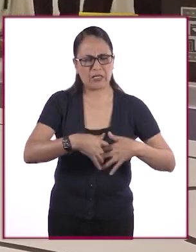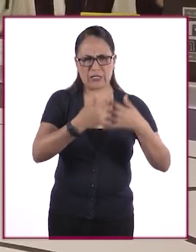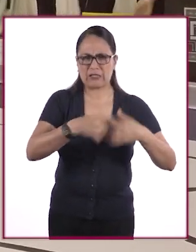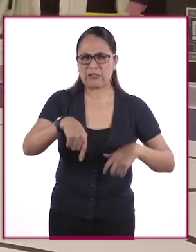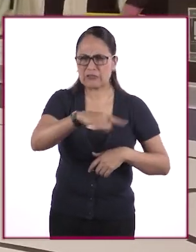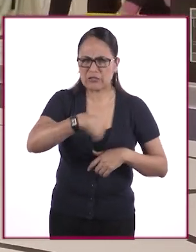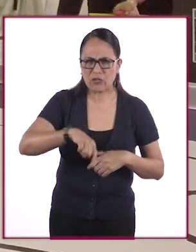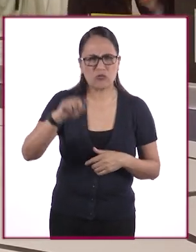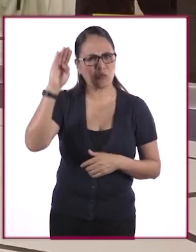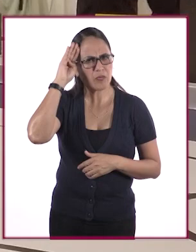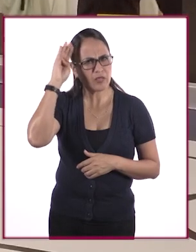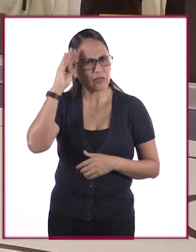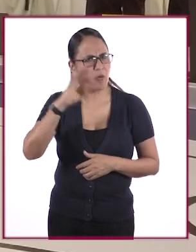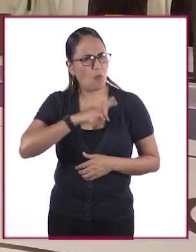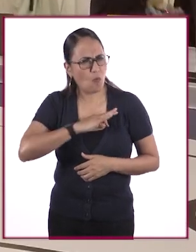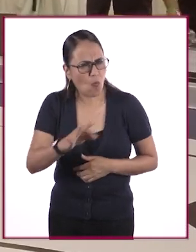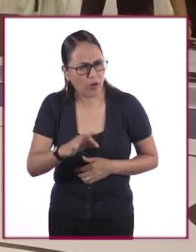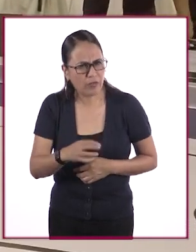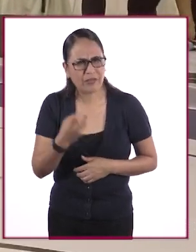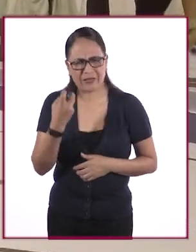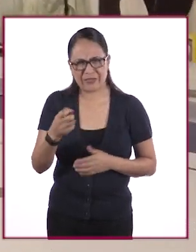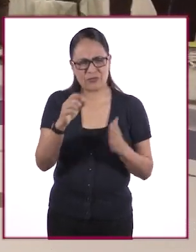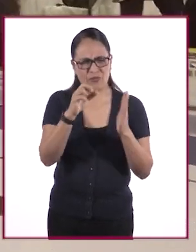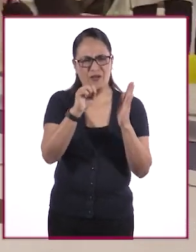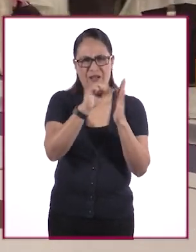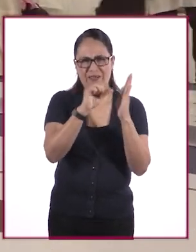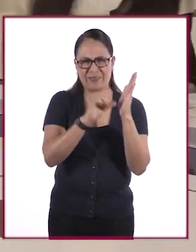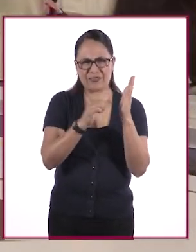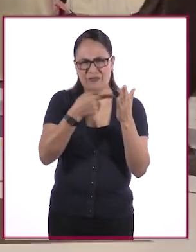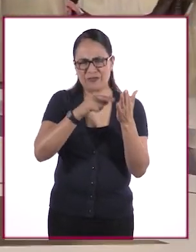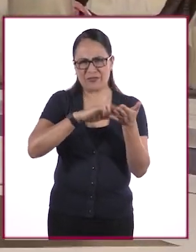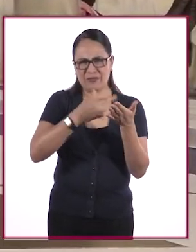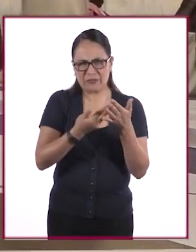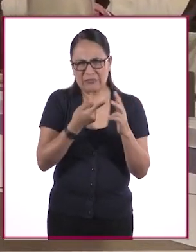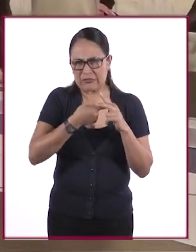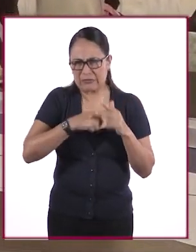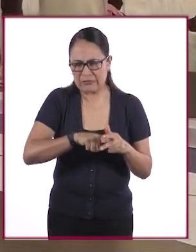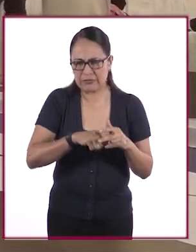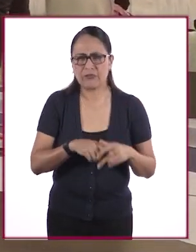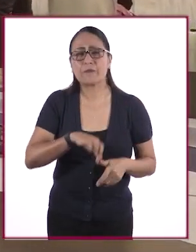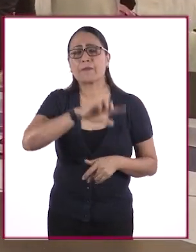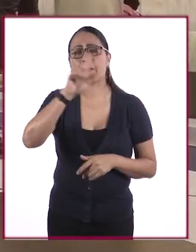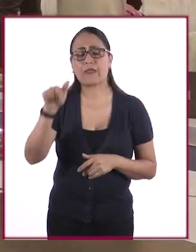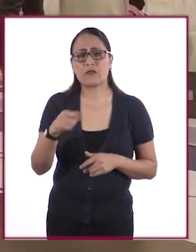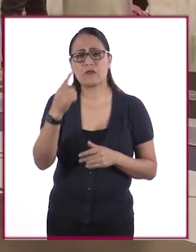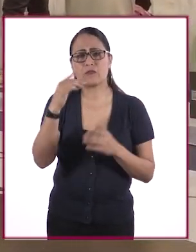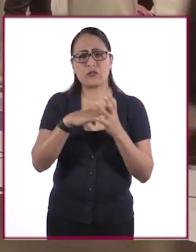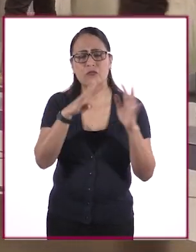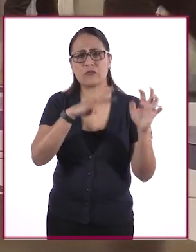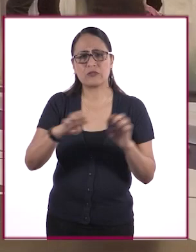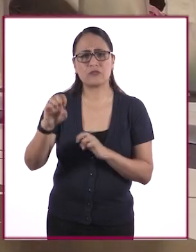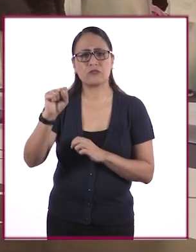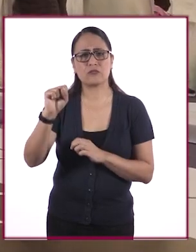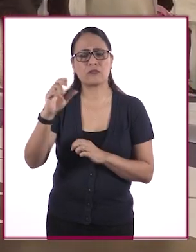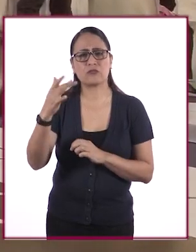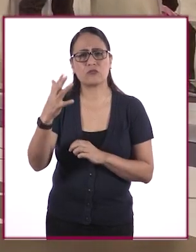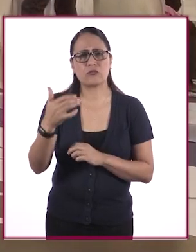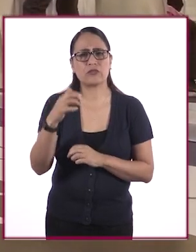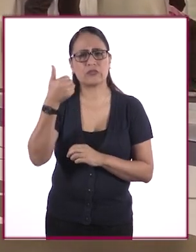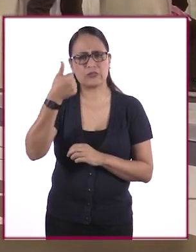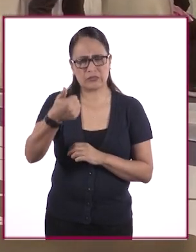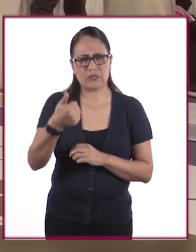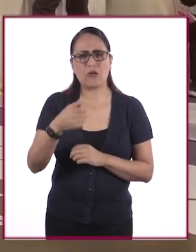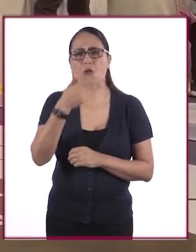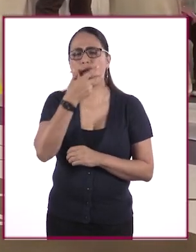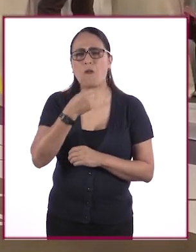se preguntó Turing al inicio del artículo. Después, en 1956, el científico